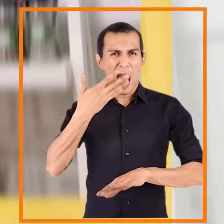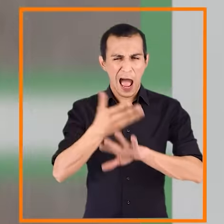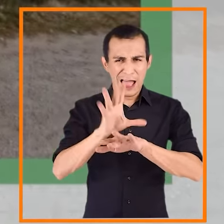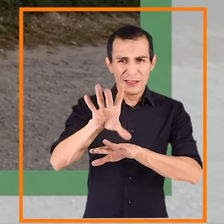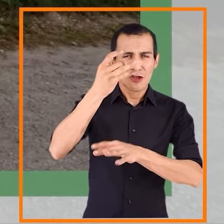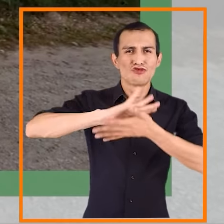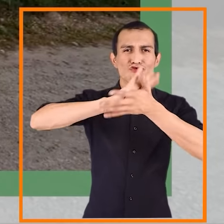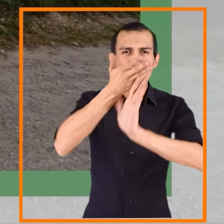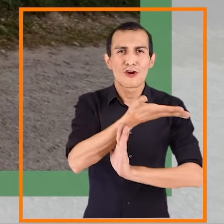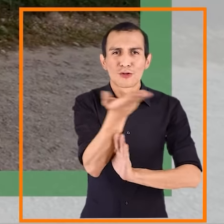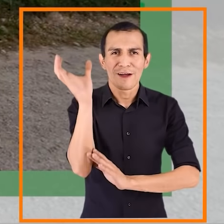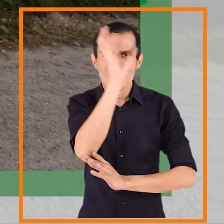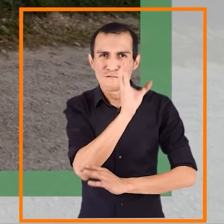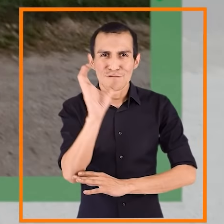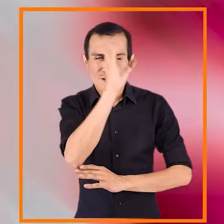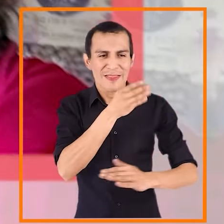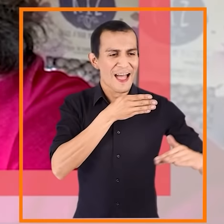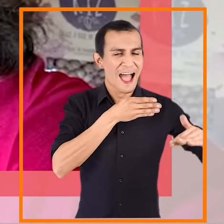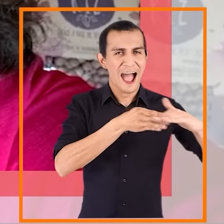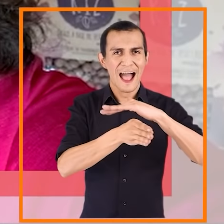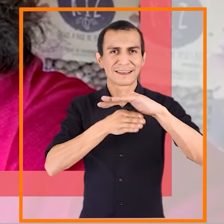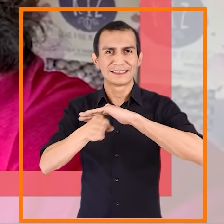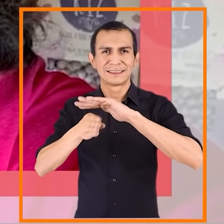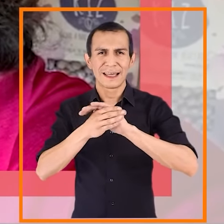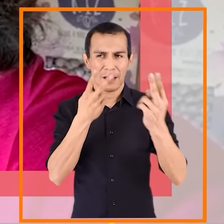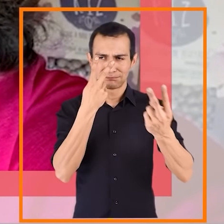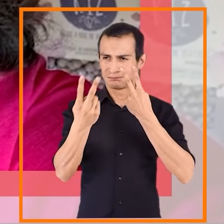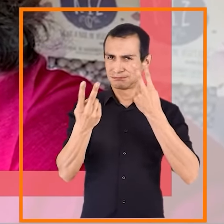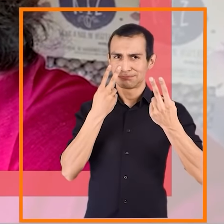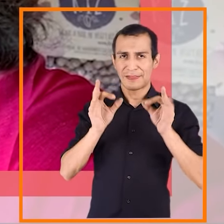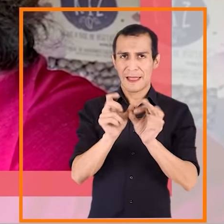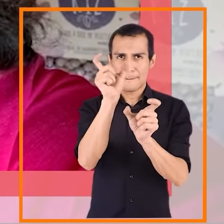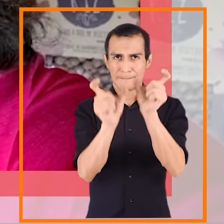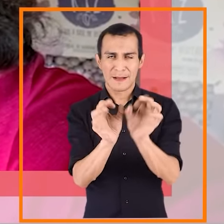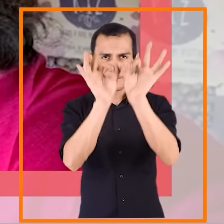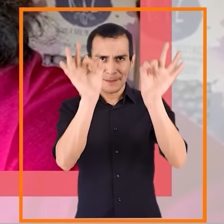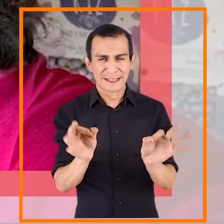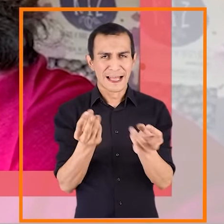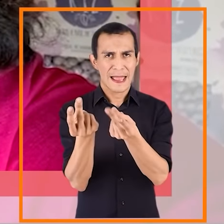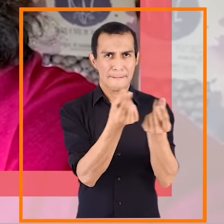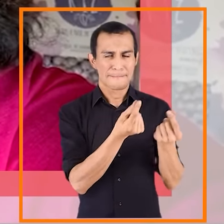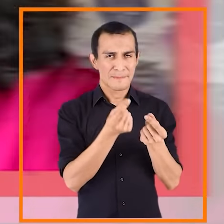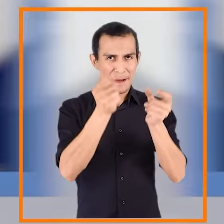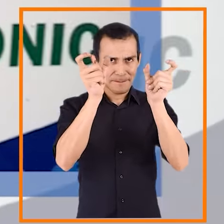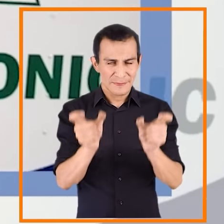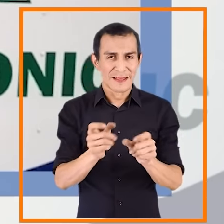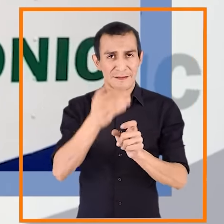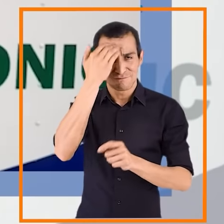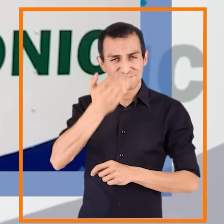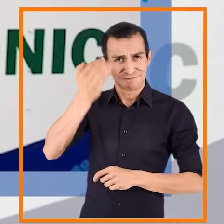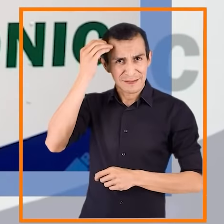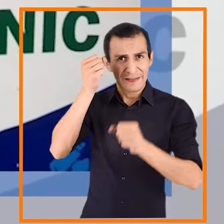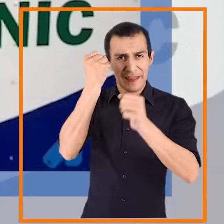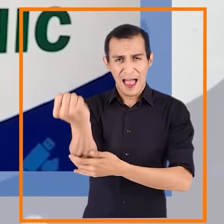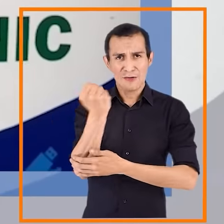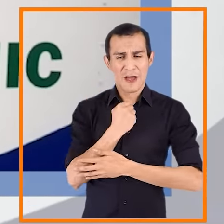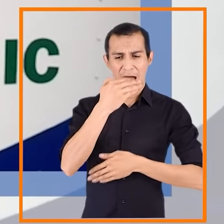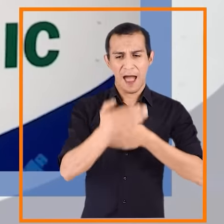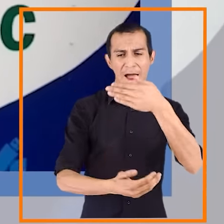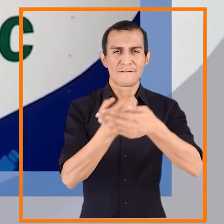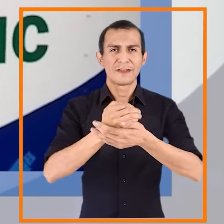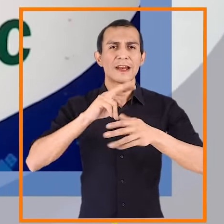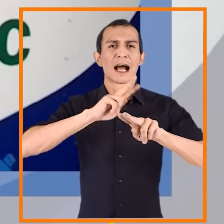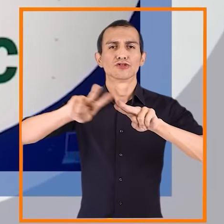encontrar todo lo que estabas buscando. Accede a una vitrina de especialistas y expertos que te ayudarán a avanzar